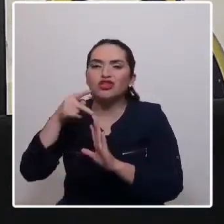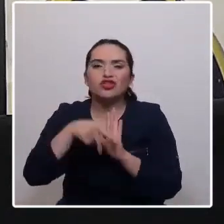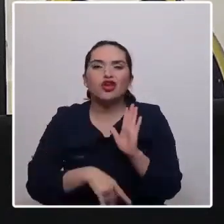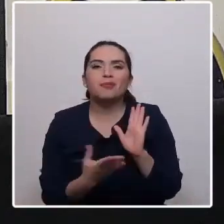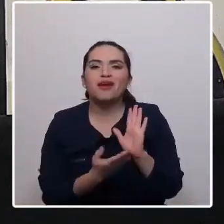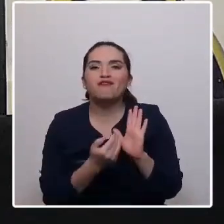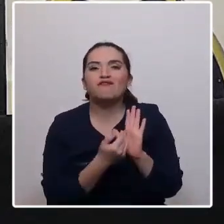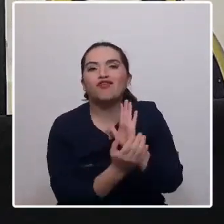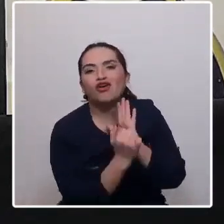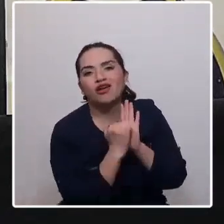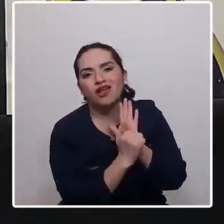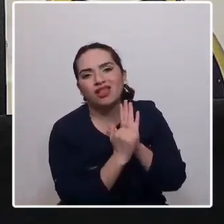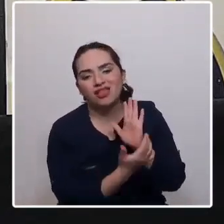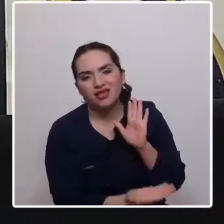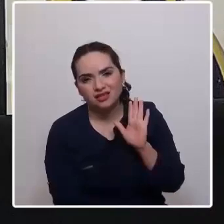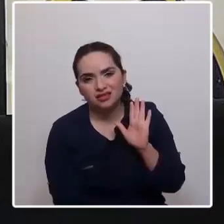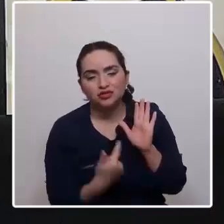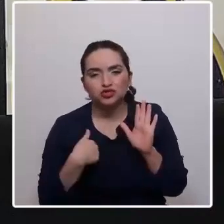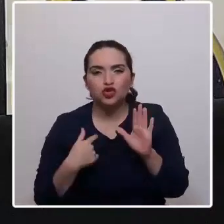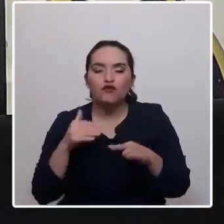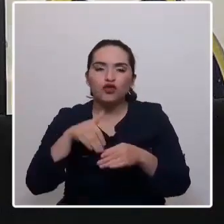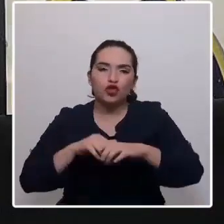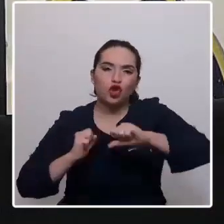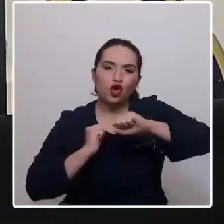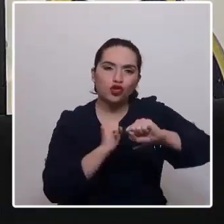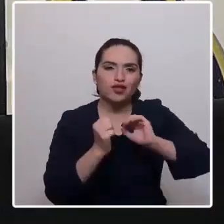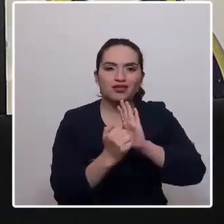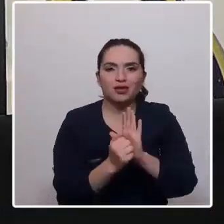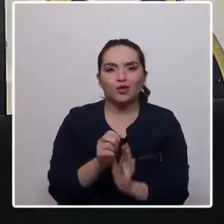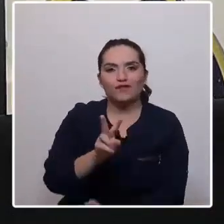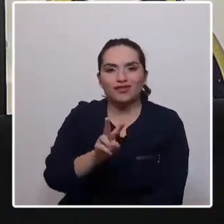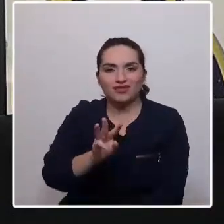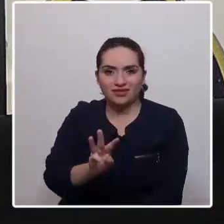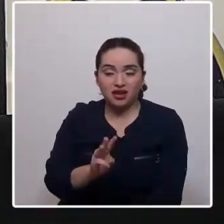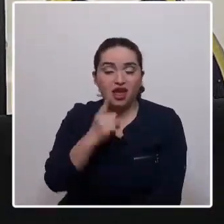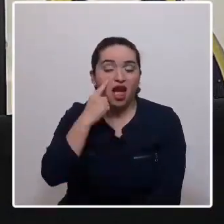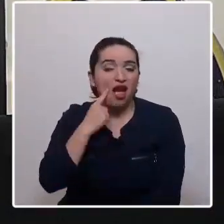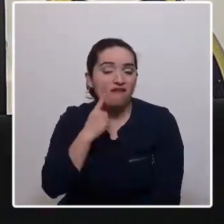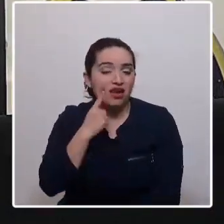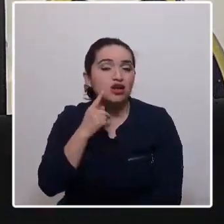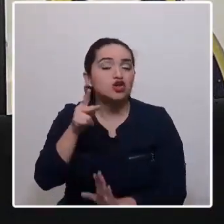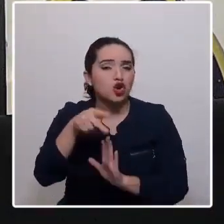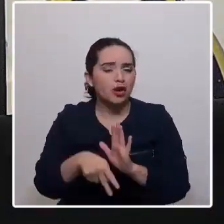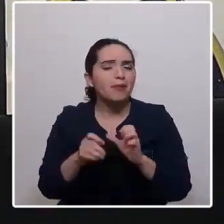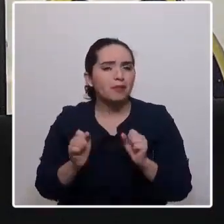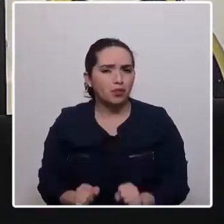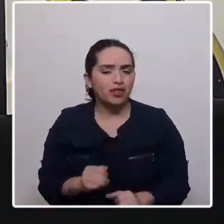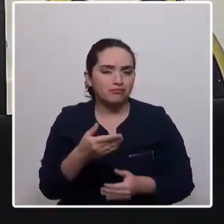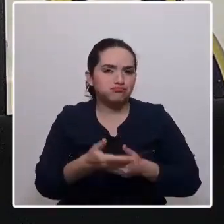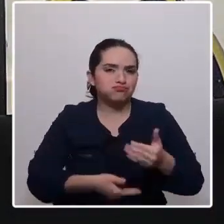Por lo mismo, votaré en contra del artículo 23 a ver si esta norma puede regresar e incorporarse.